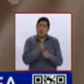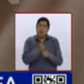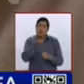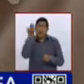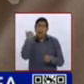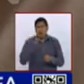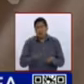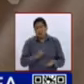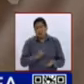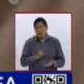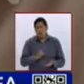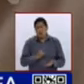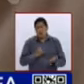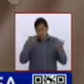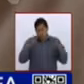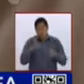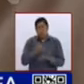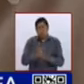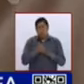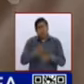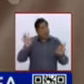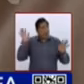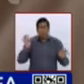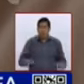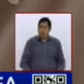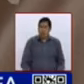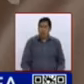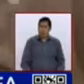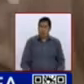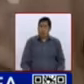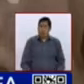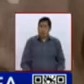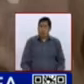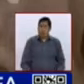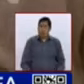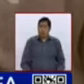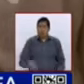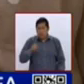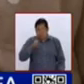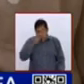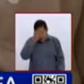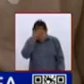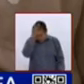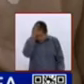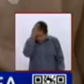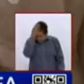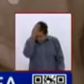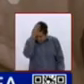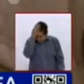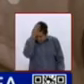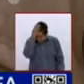trabajaba. Y no me quieren ayudar ya. Sí, me arrepiento.